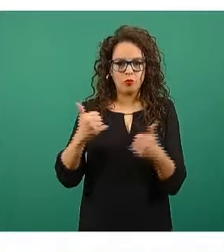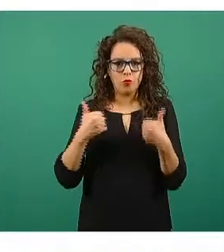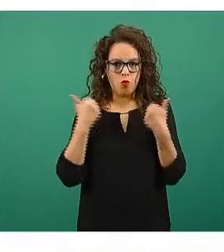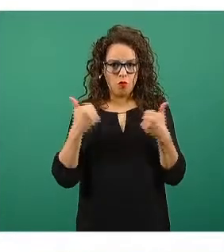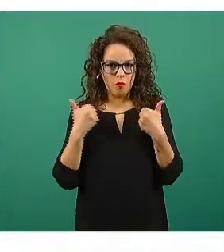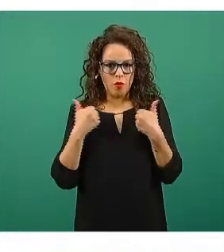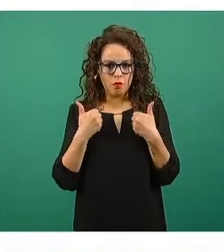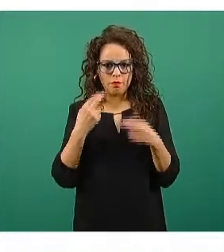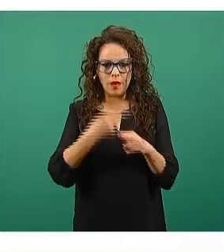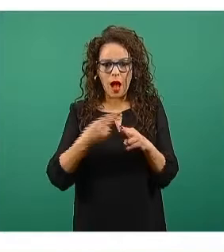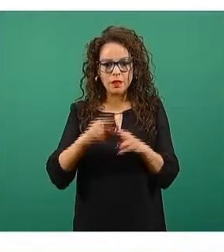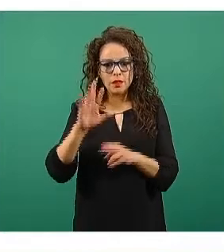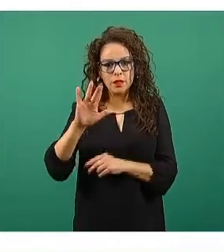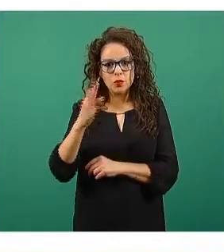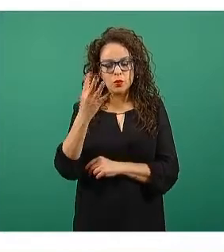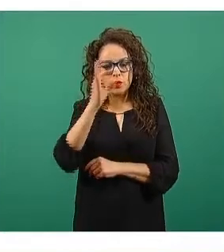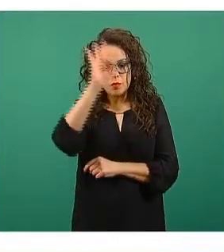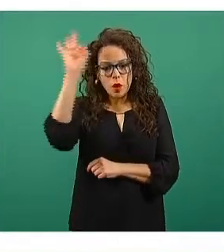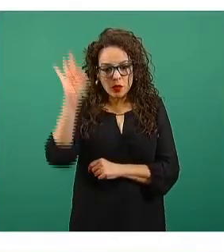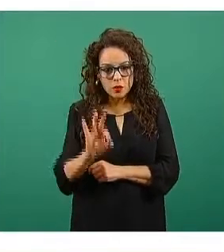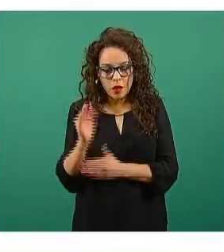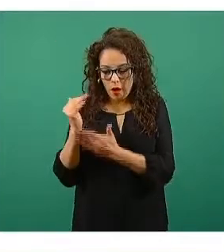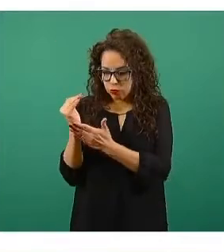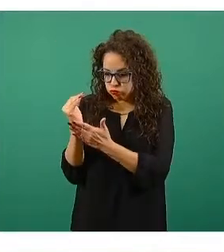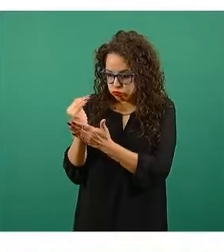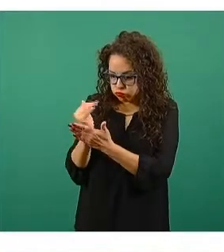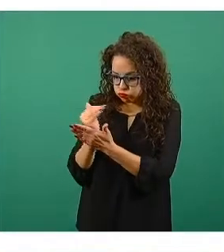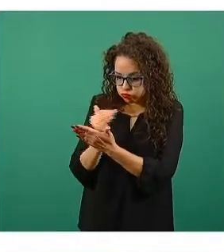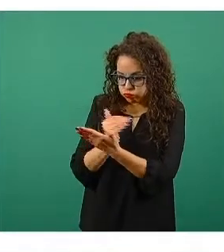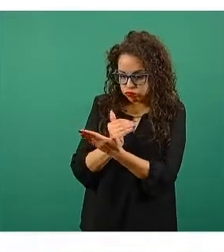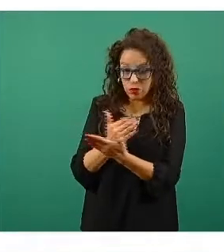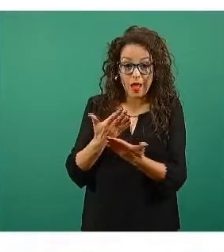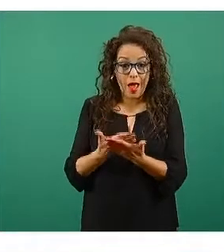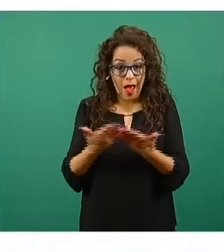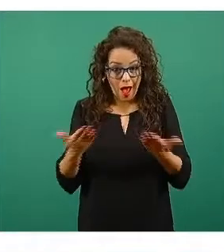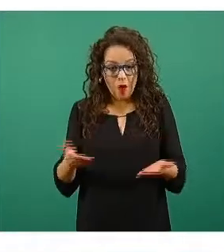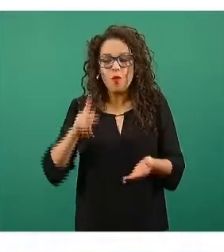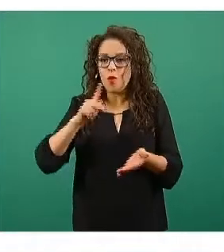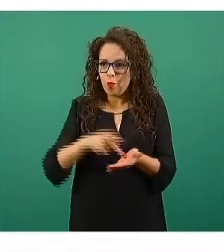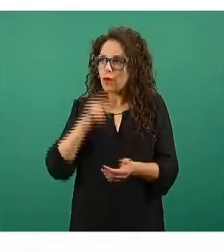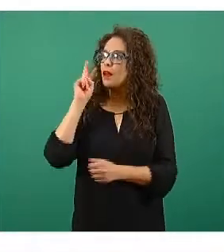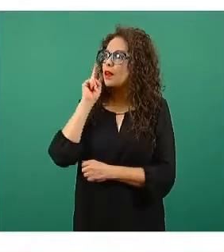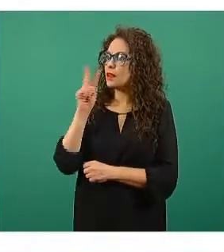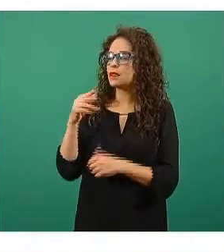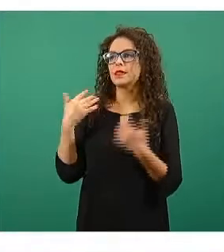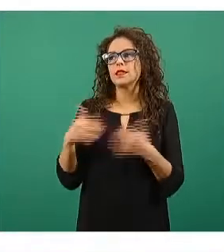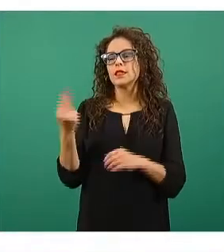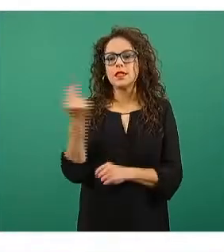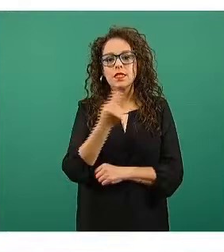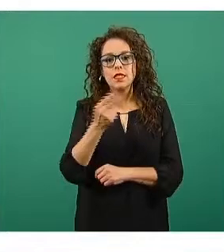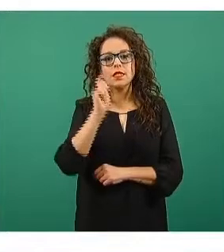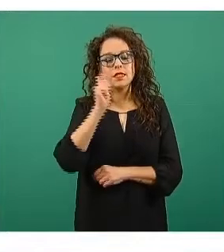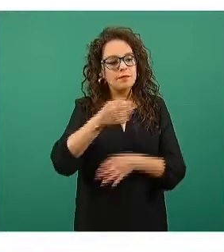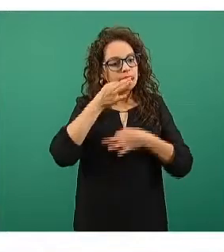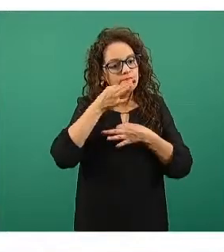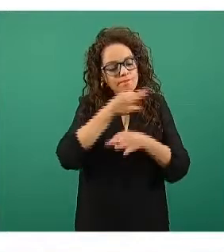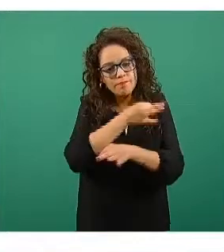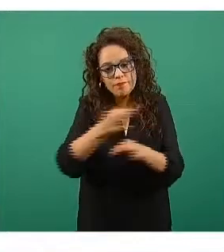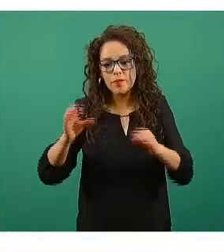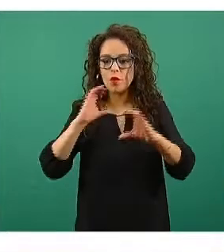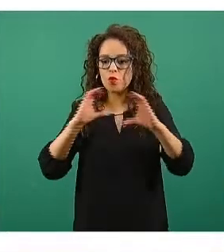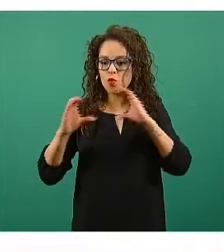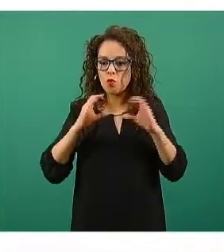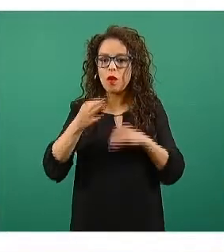un 54%. Entonces, nuevamente, tenemos que hacer estrategias de comunicación que sean efectivas, que